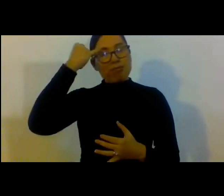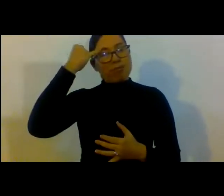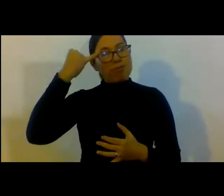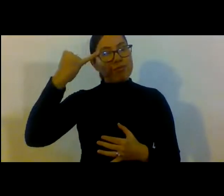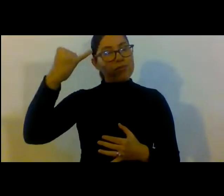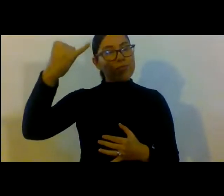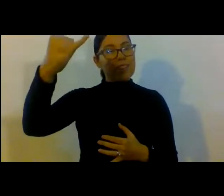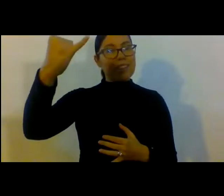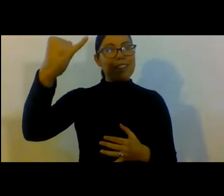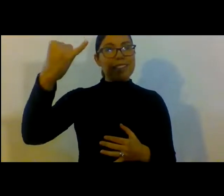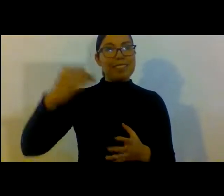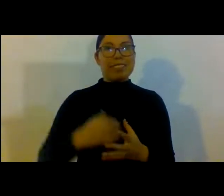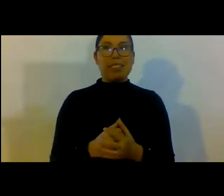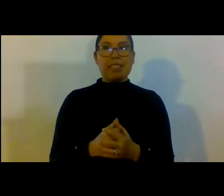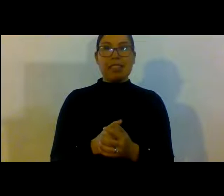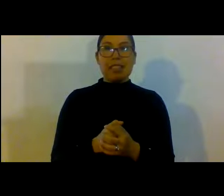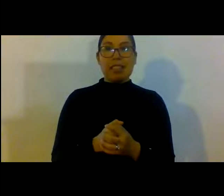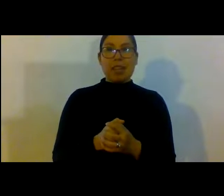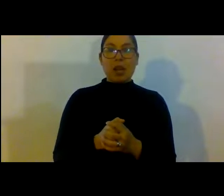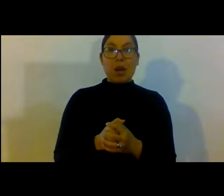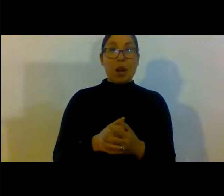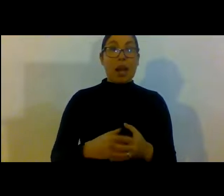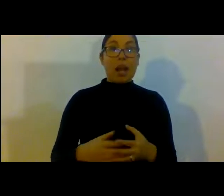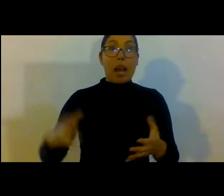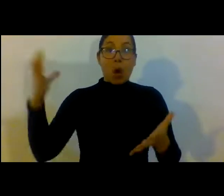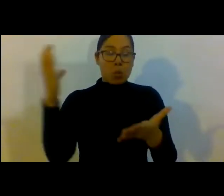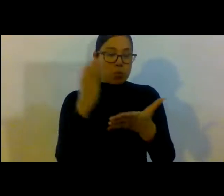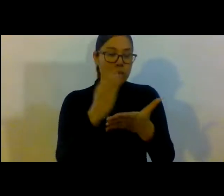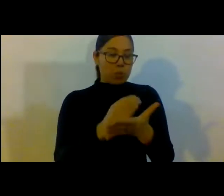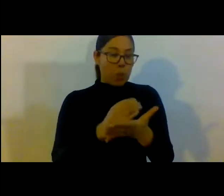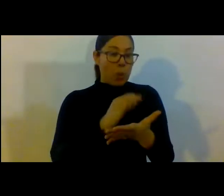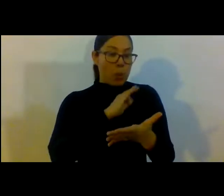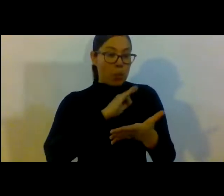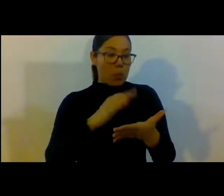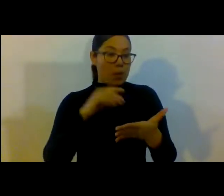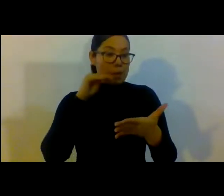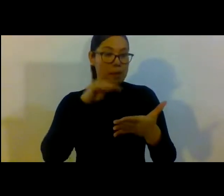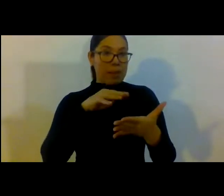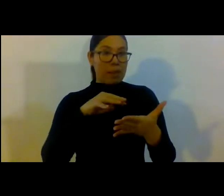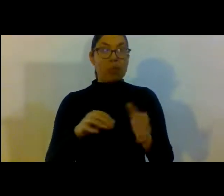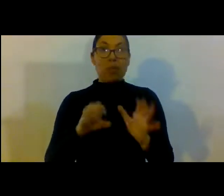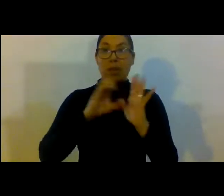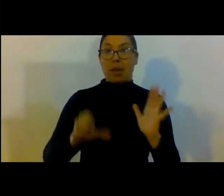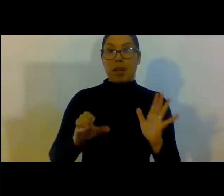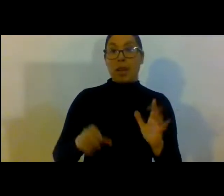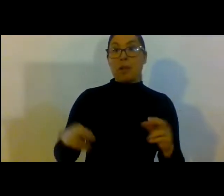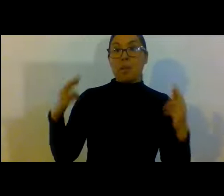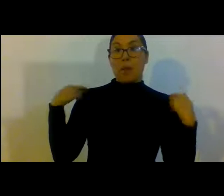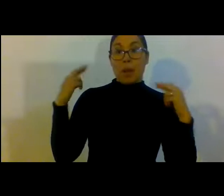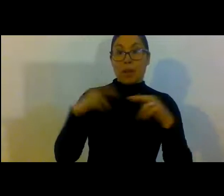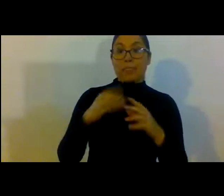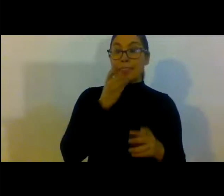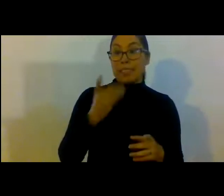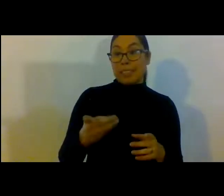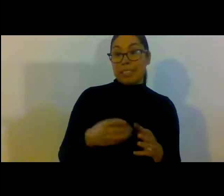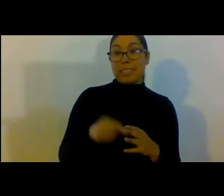nombre, discúlpame, que nos contabas que tú lo ponías en video con tu hija. Entonces, es poder hacer